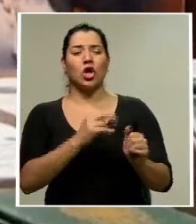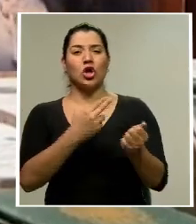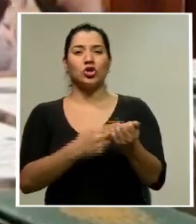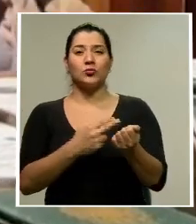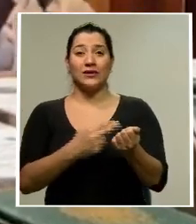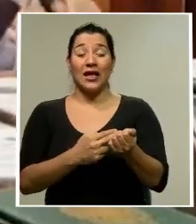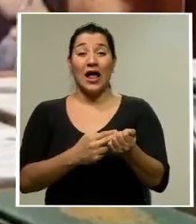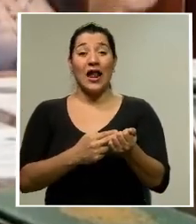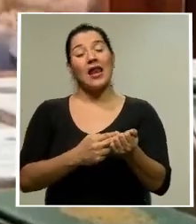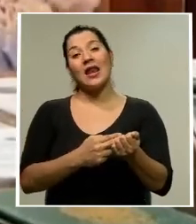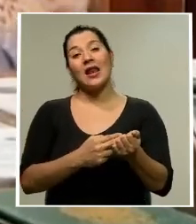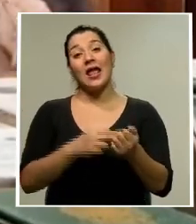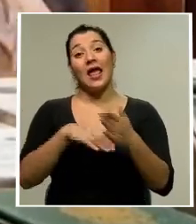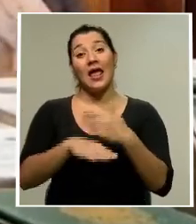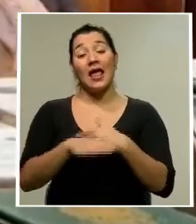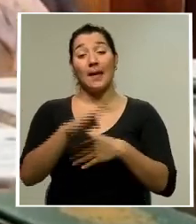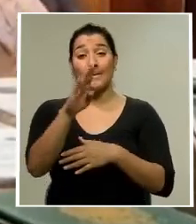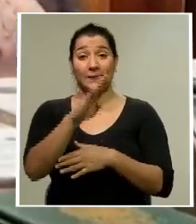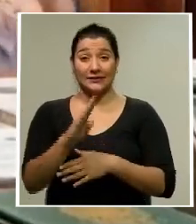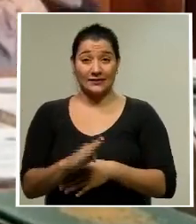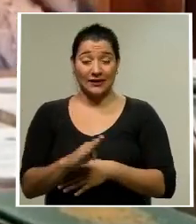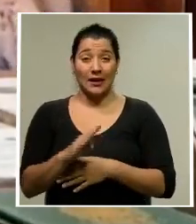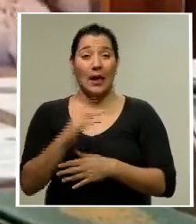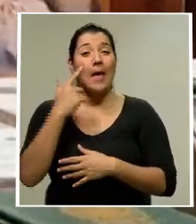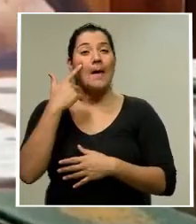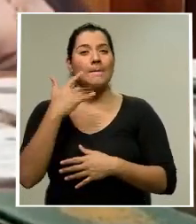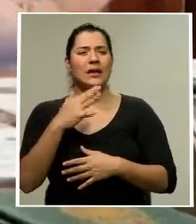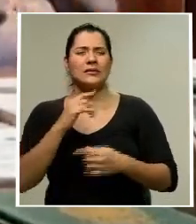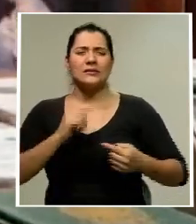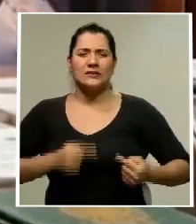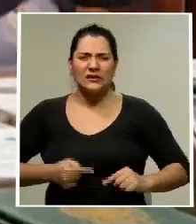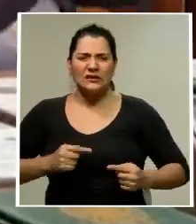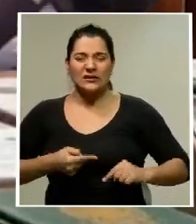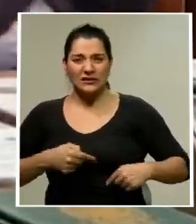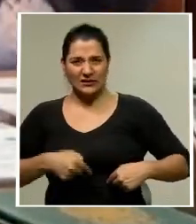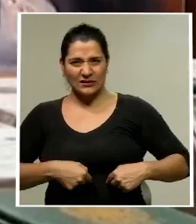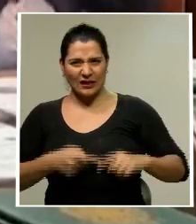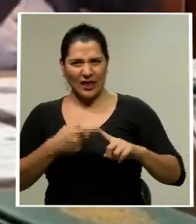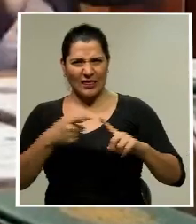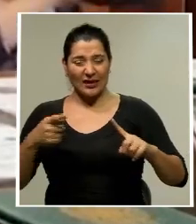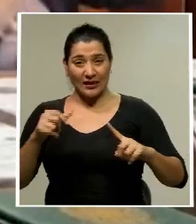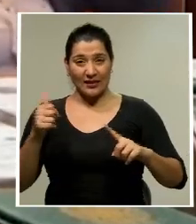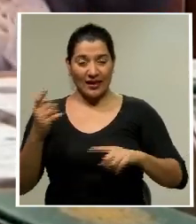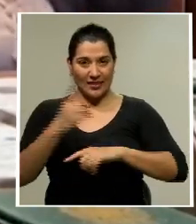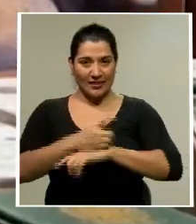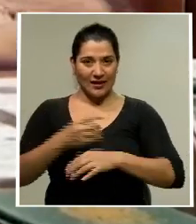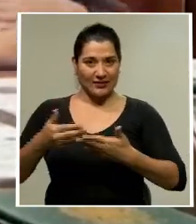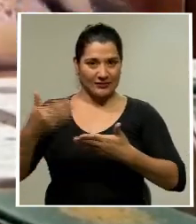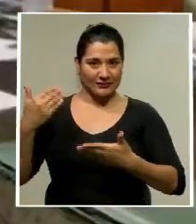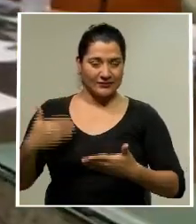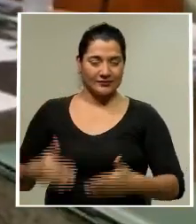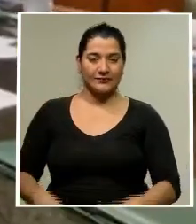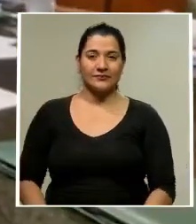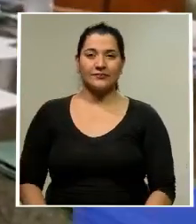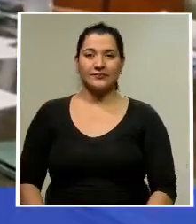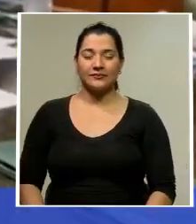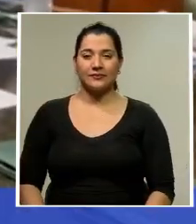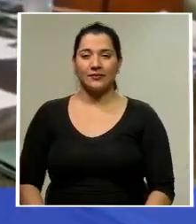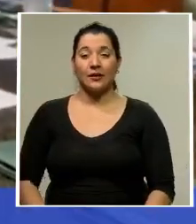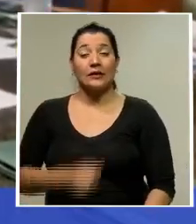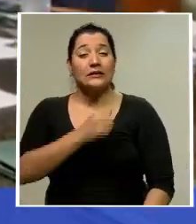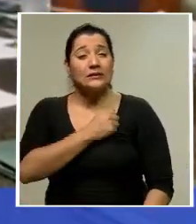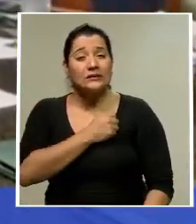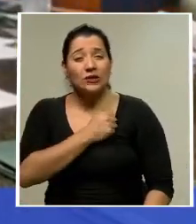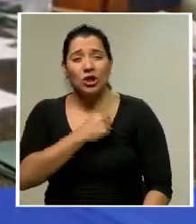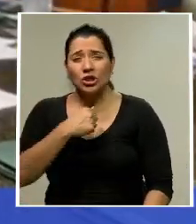Hospital de las Fuerzas Armadas de Brasilia por un hipo persistente con dolores abdominales desde hace 10 días. Me disculpo,